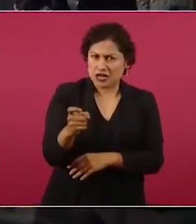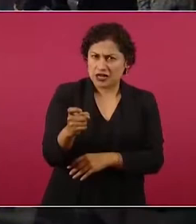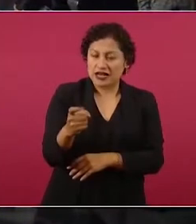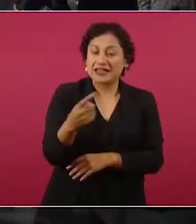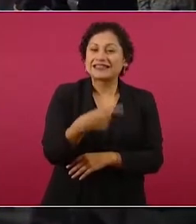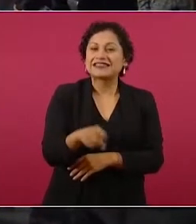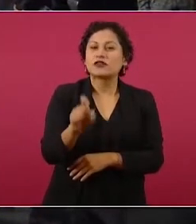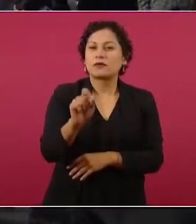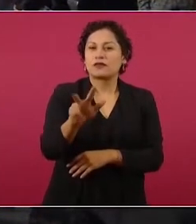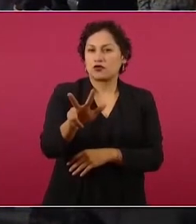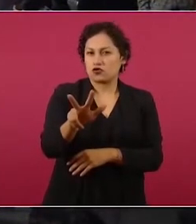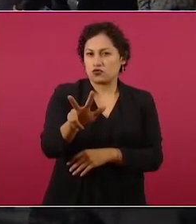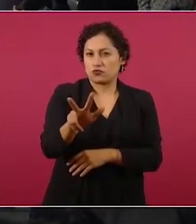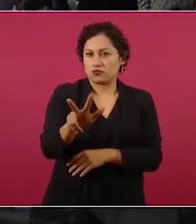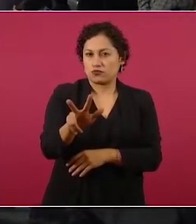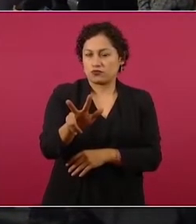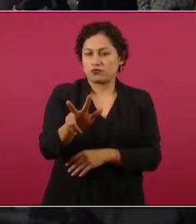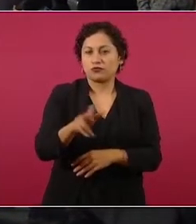128.